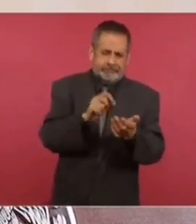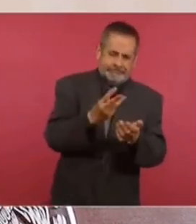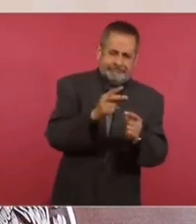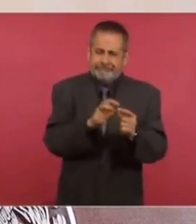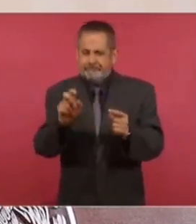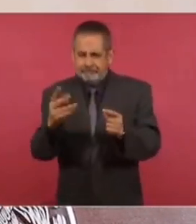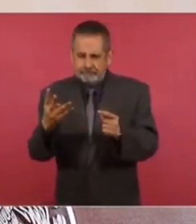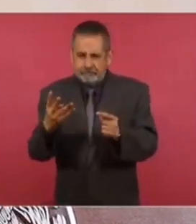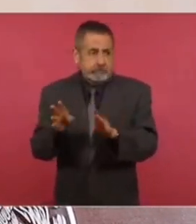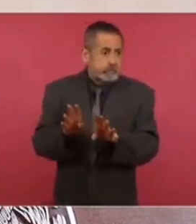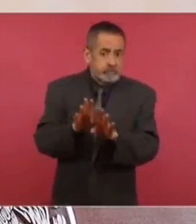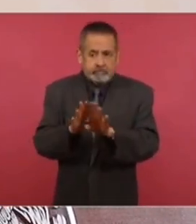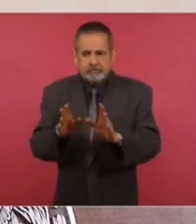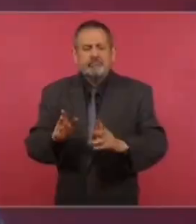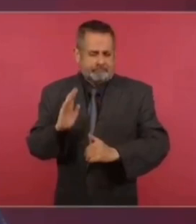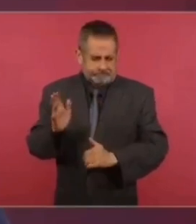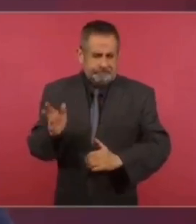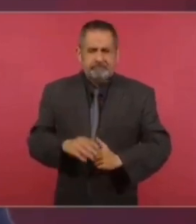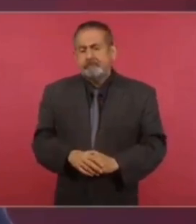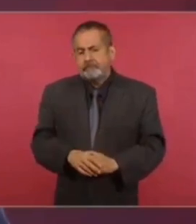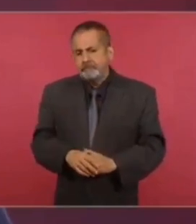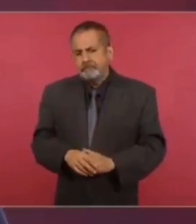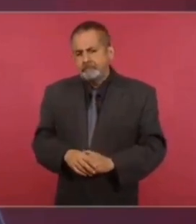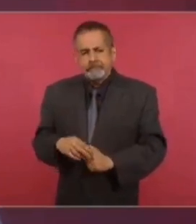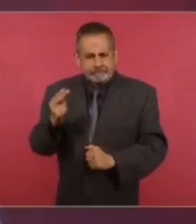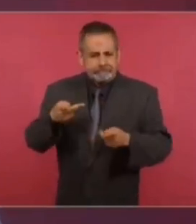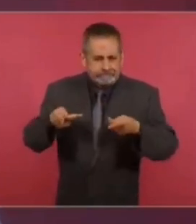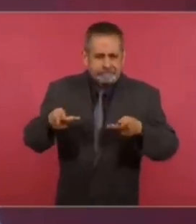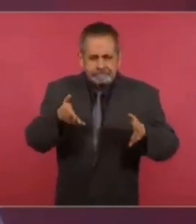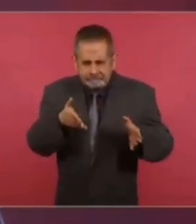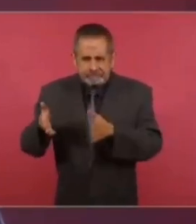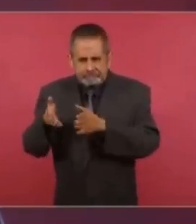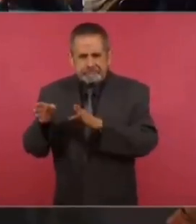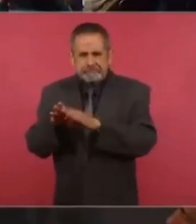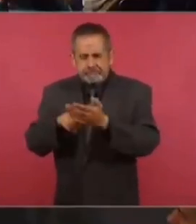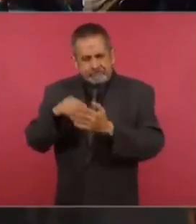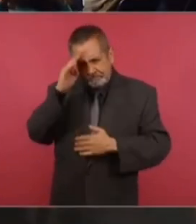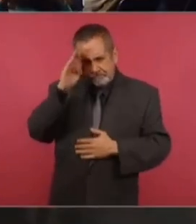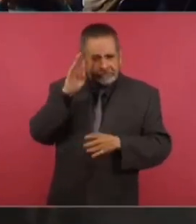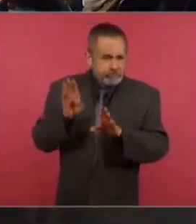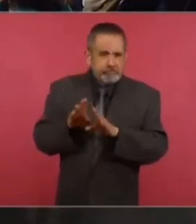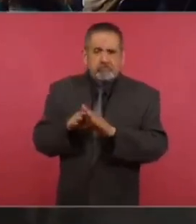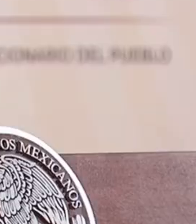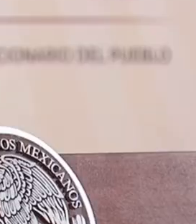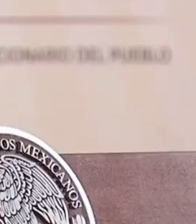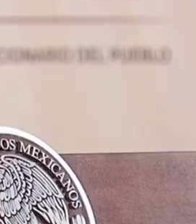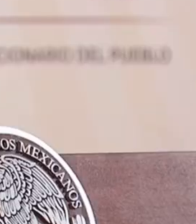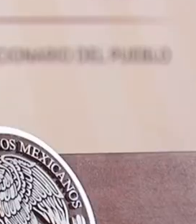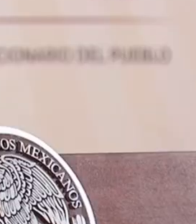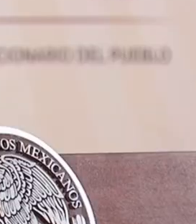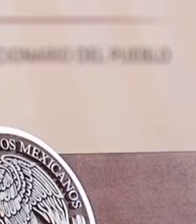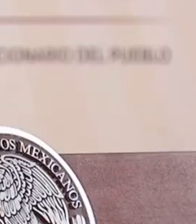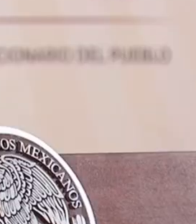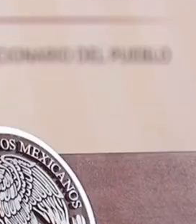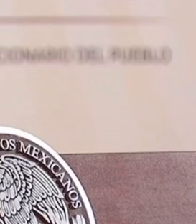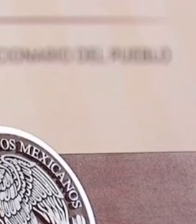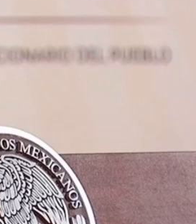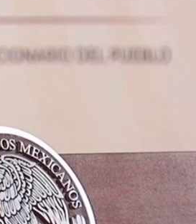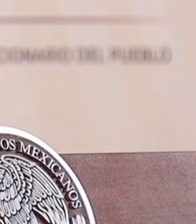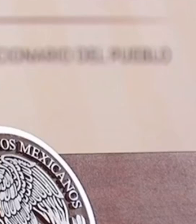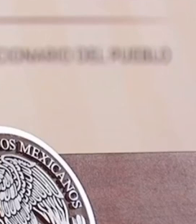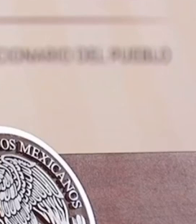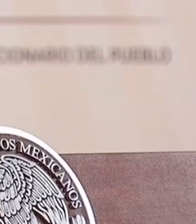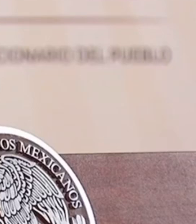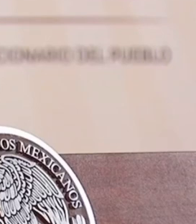2024. Y desde luego, como se ha Súper comunicado, pues bien. esto requiere de ir planeando y empezando con a quiénes se va a vacunar. El objetivo de la